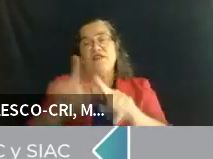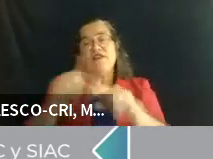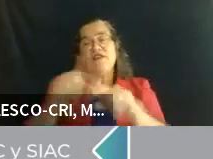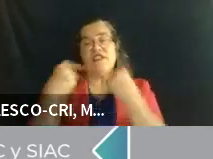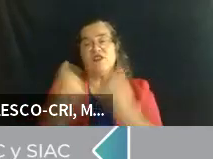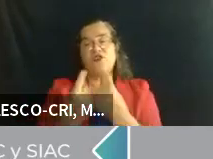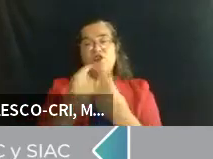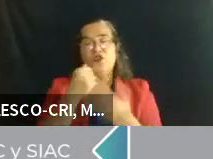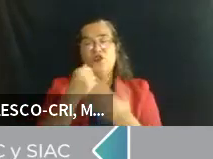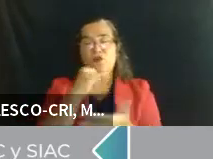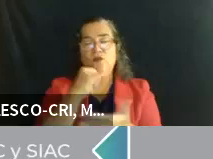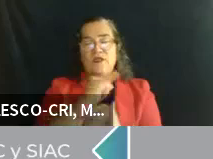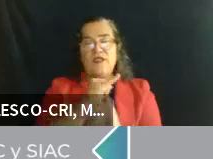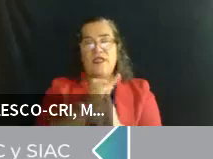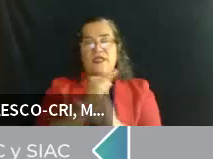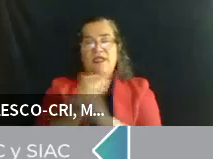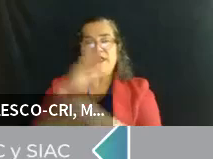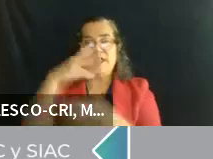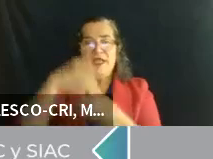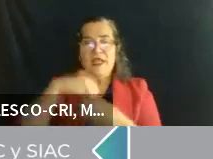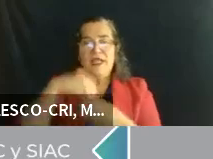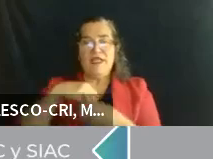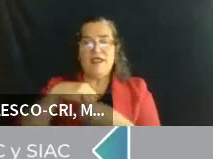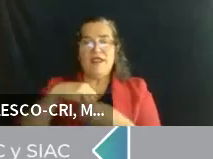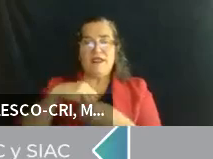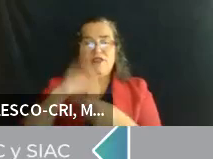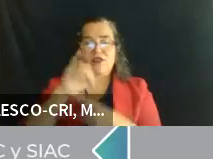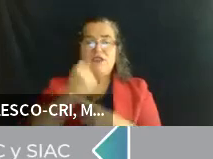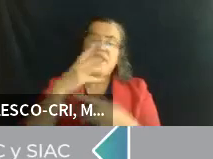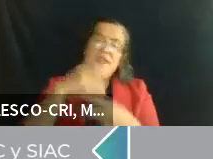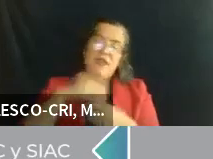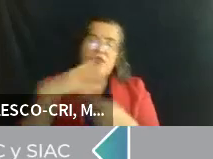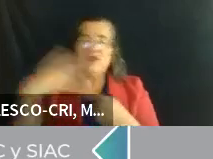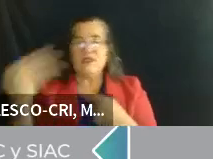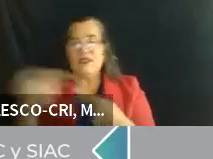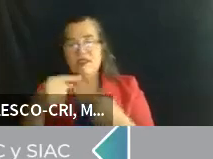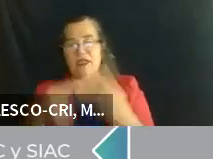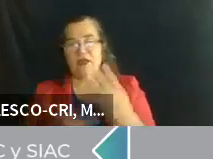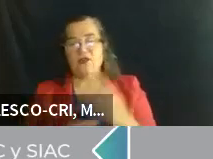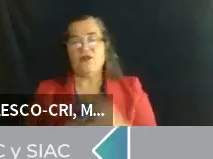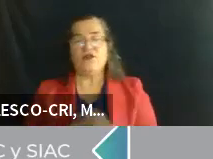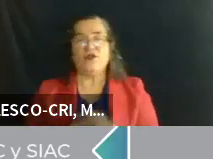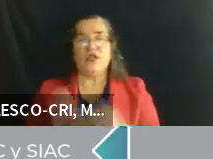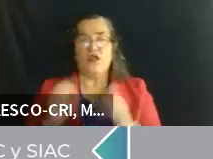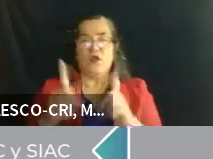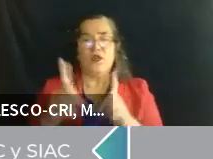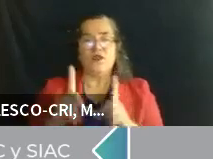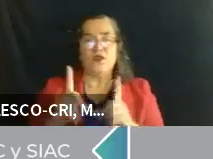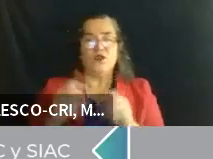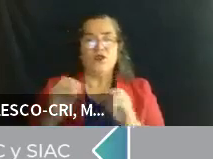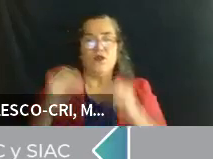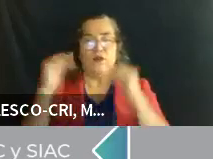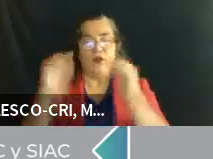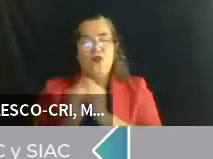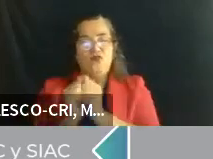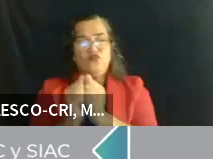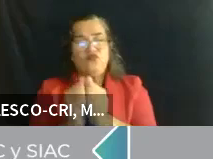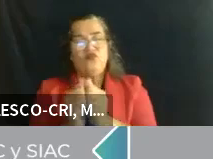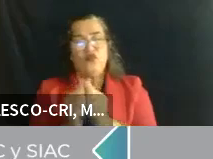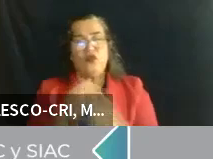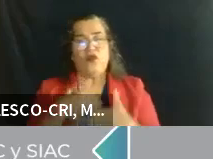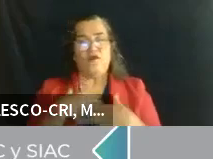social, internos y externos, que acompañan a la institución de educación superior, confíen en la transparencia